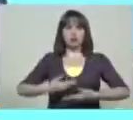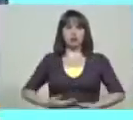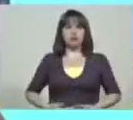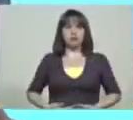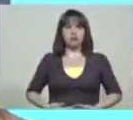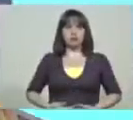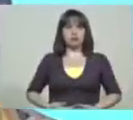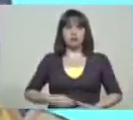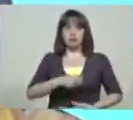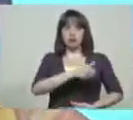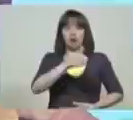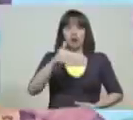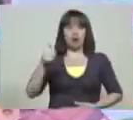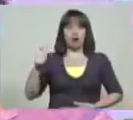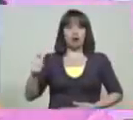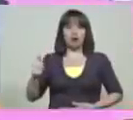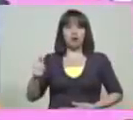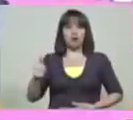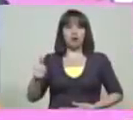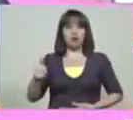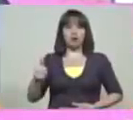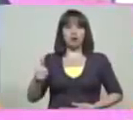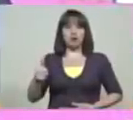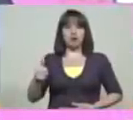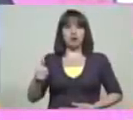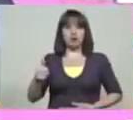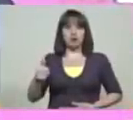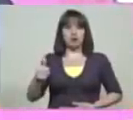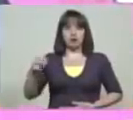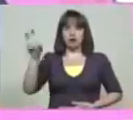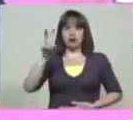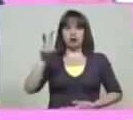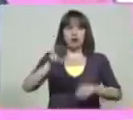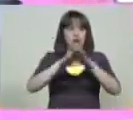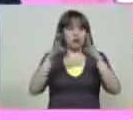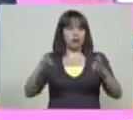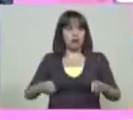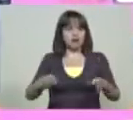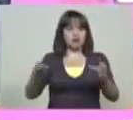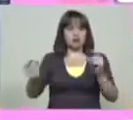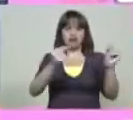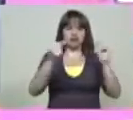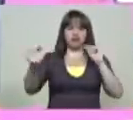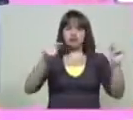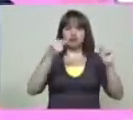de cada una de las mesas y temas de trabajo,